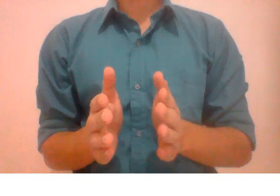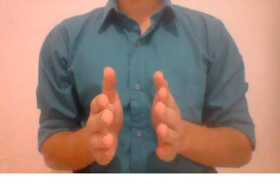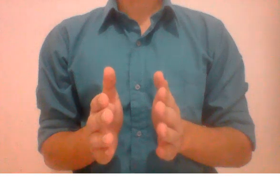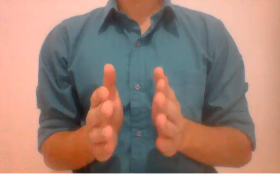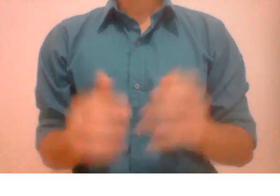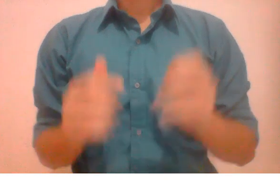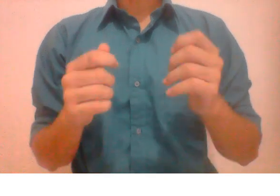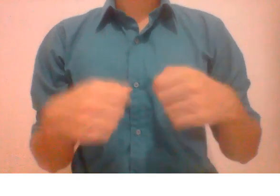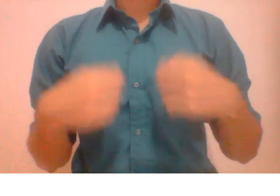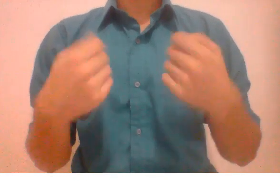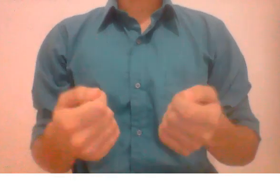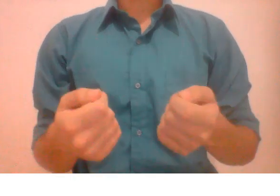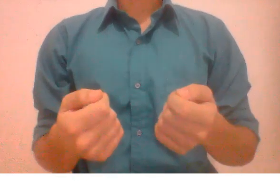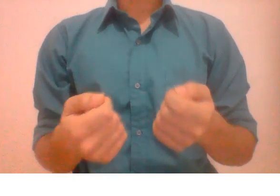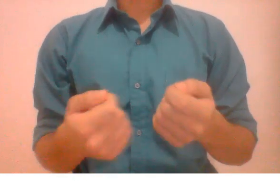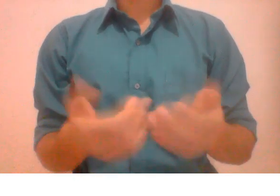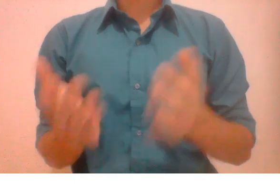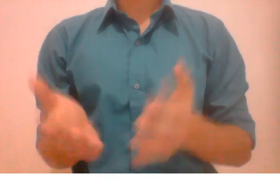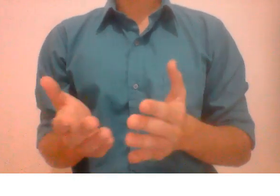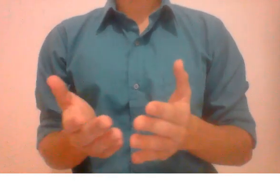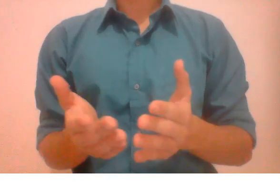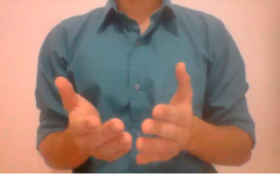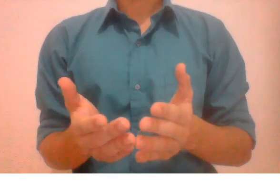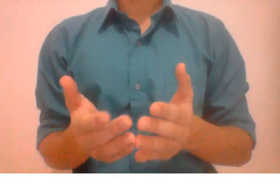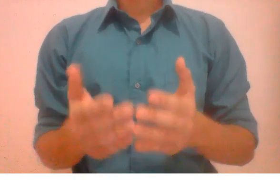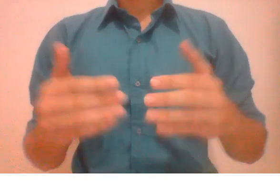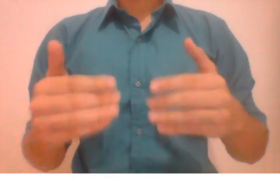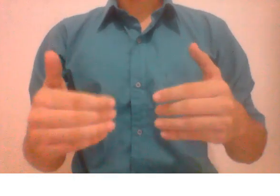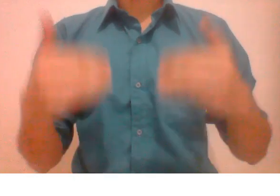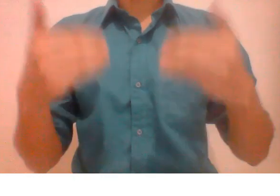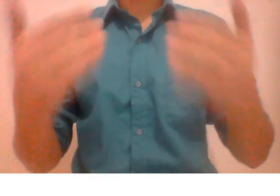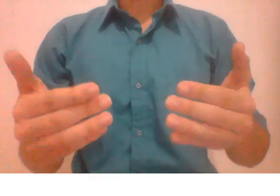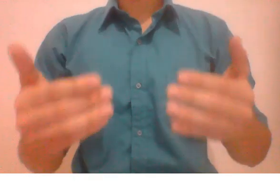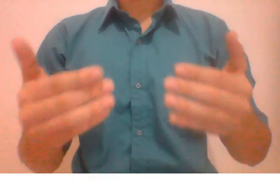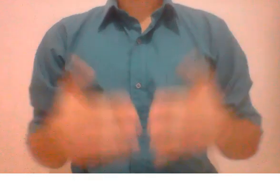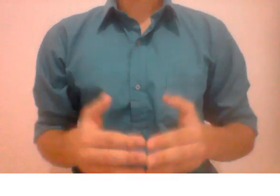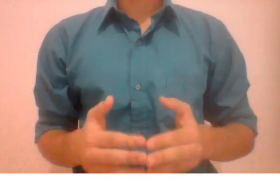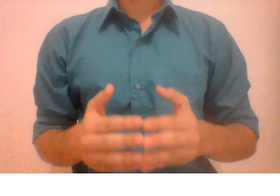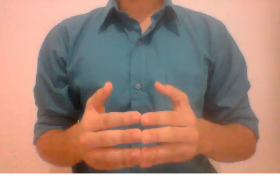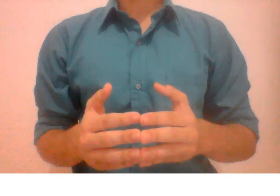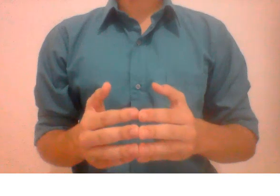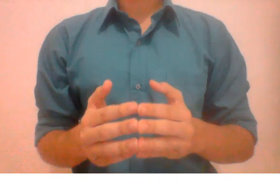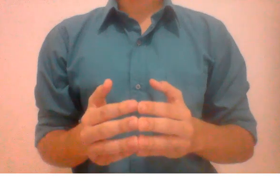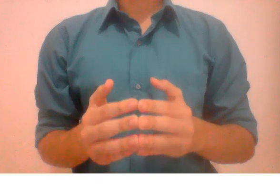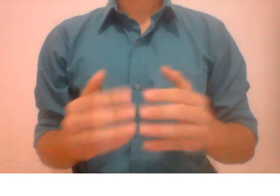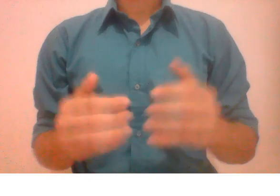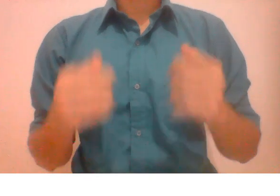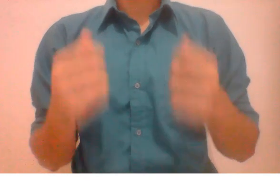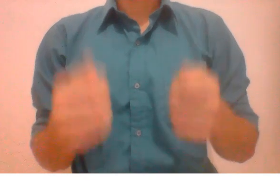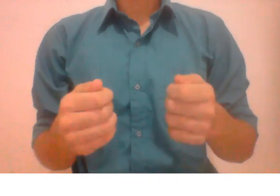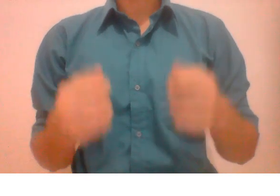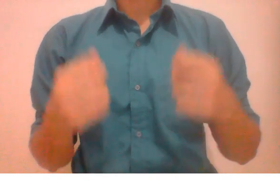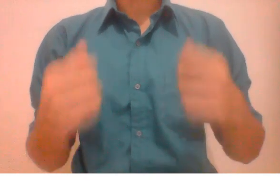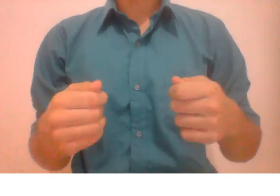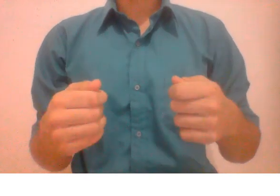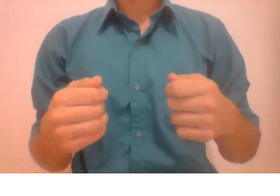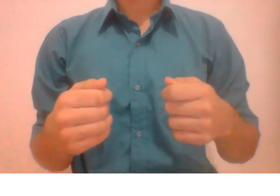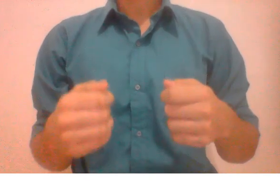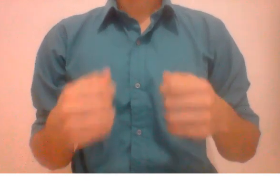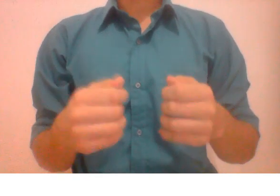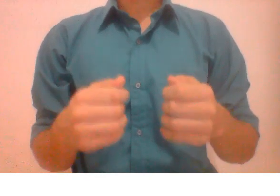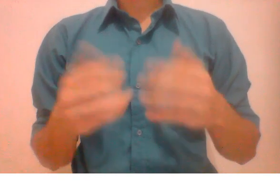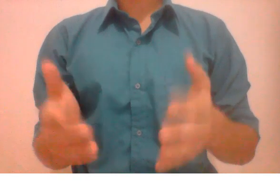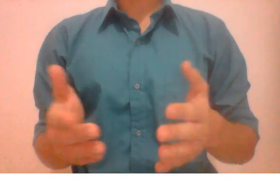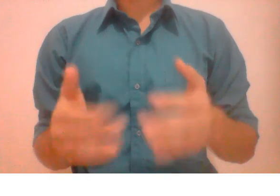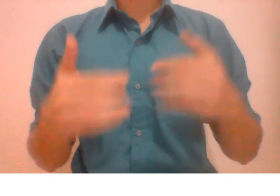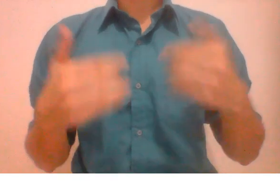Manuel López Obrador, que básicamente este dinero fue obtenido con base a terminar quebrantando muchas de las reglas, además de eso,